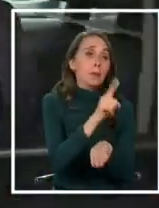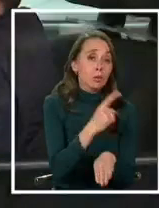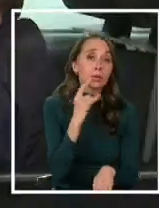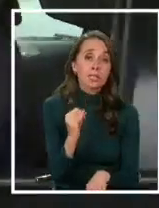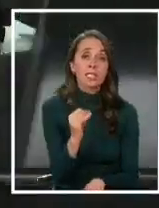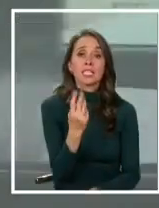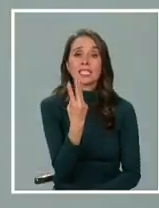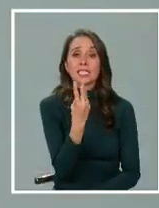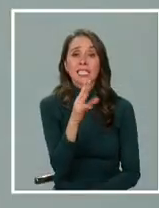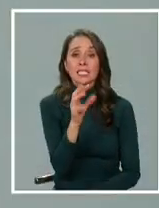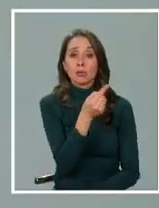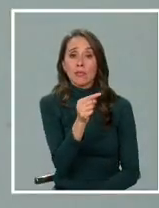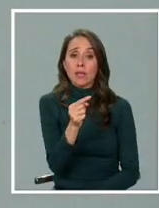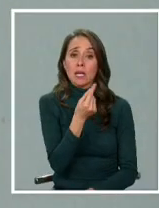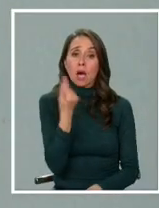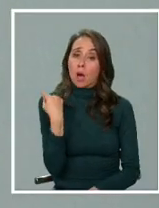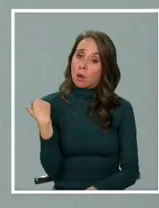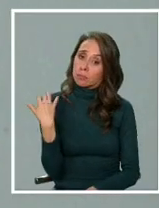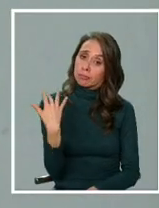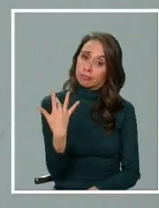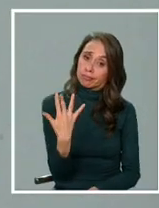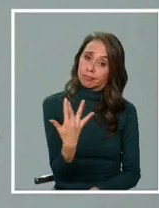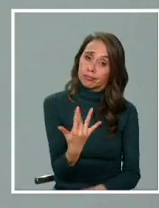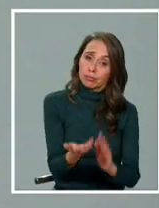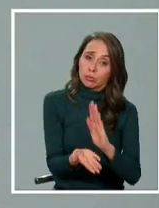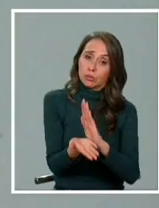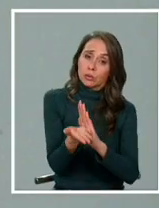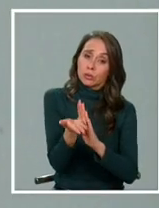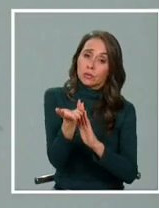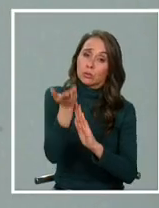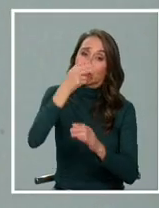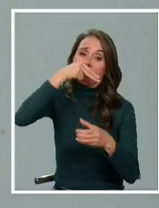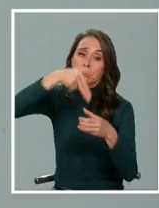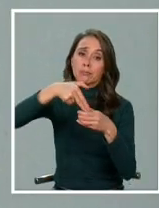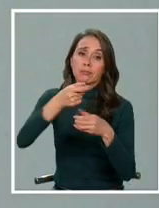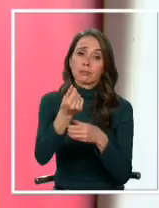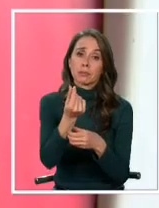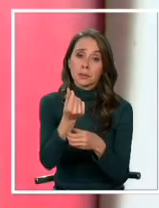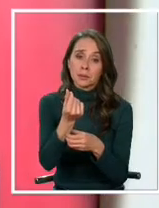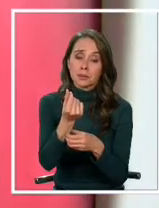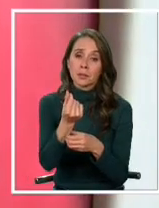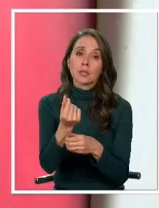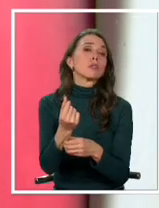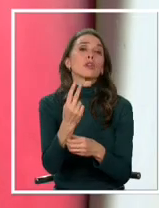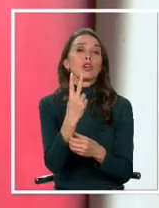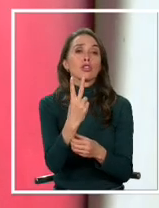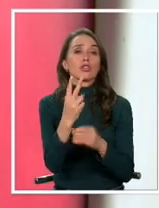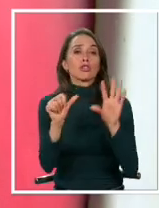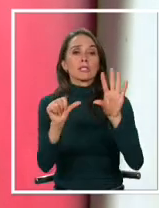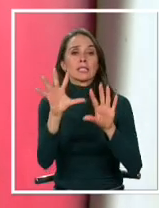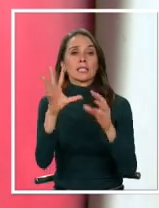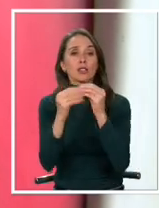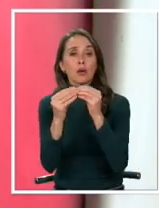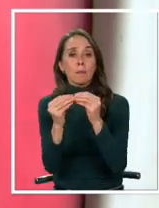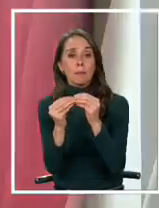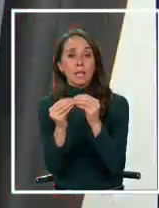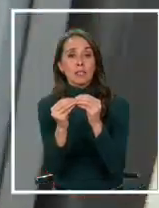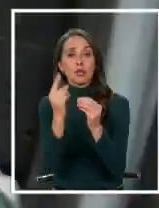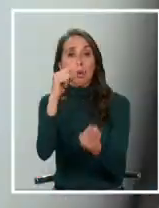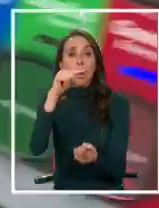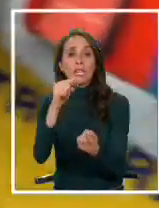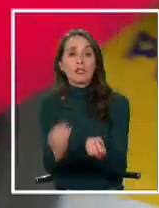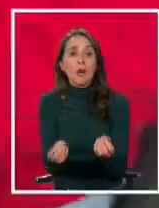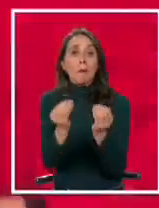39 semanas seguidas lleva subiendo la gasolina Lo que implica un alza de 265 pesos por